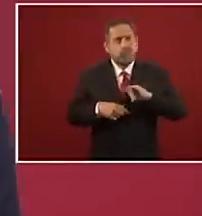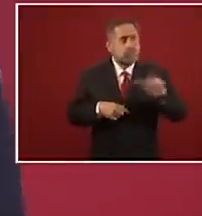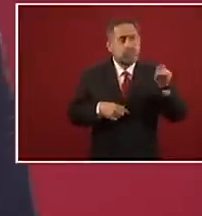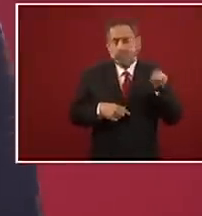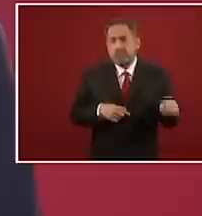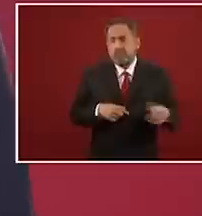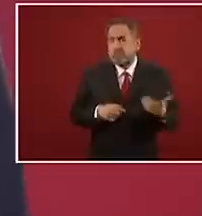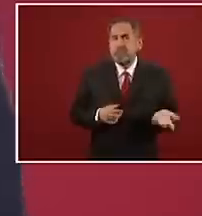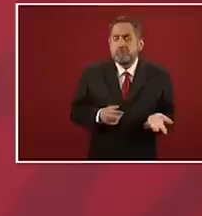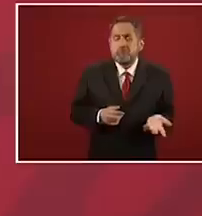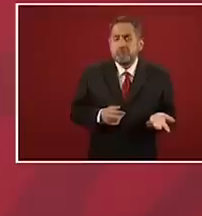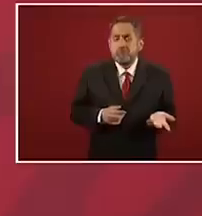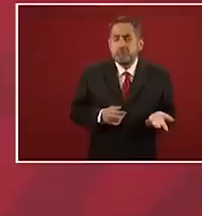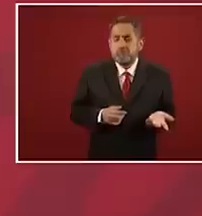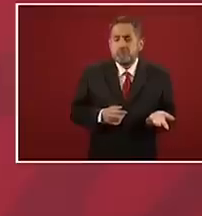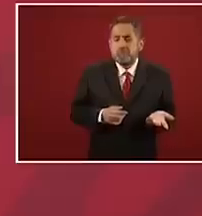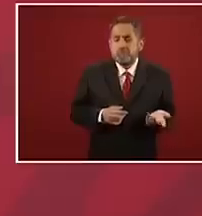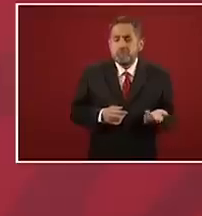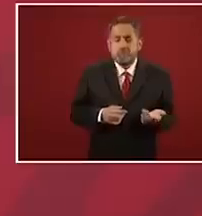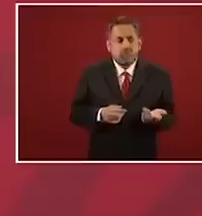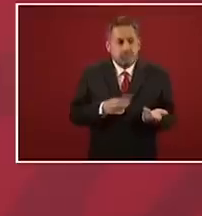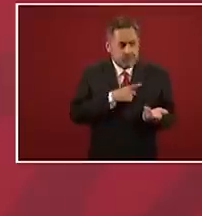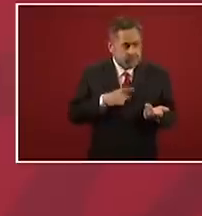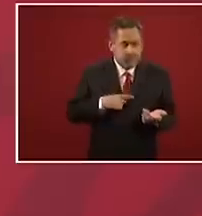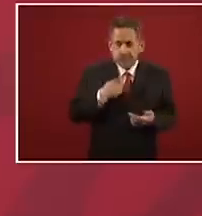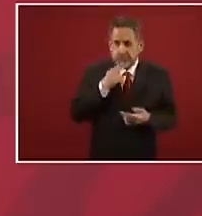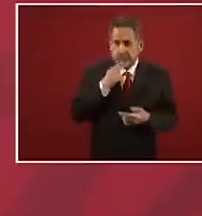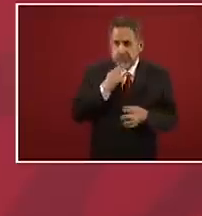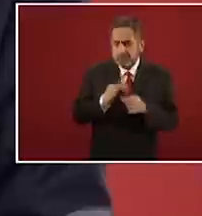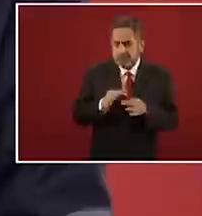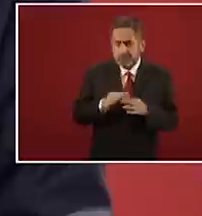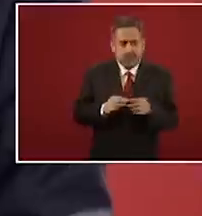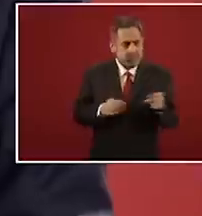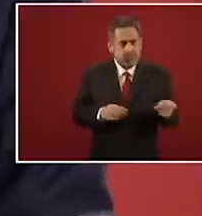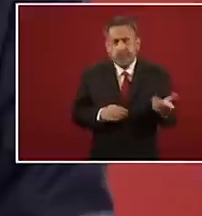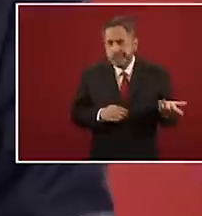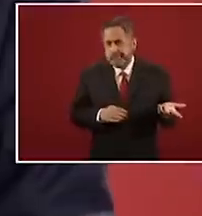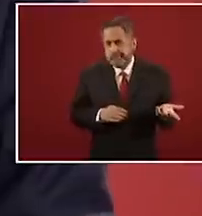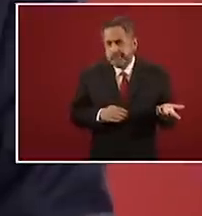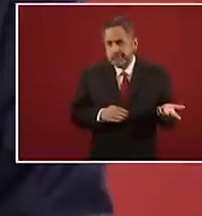y debe de estar siendo utilizado por